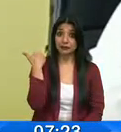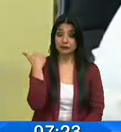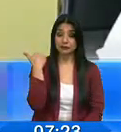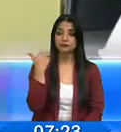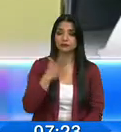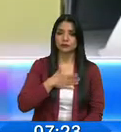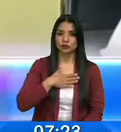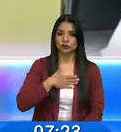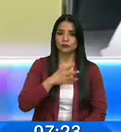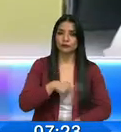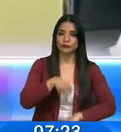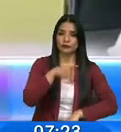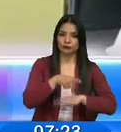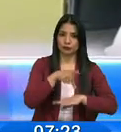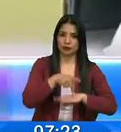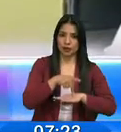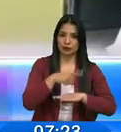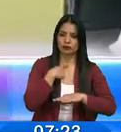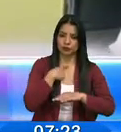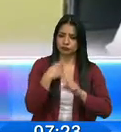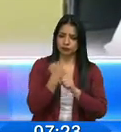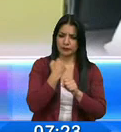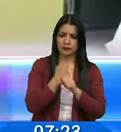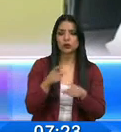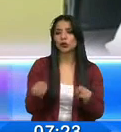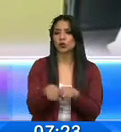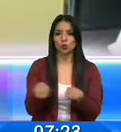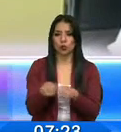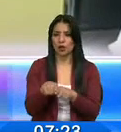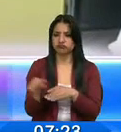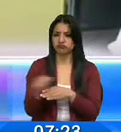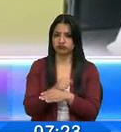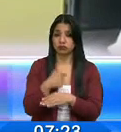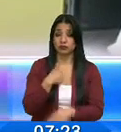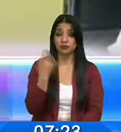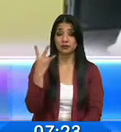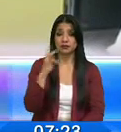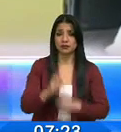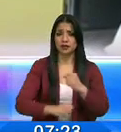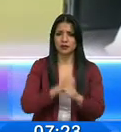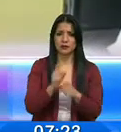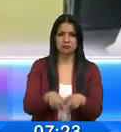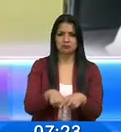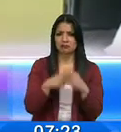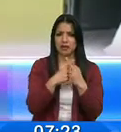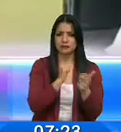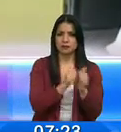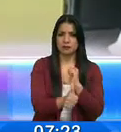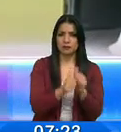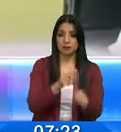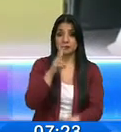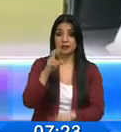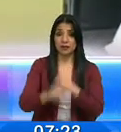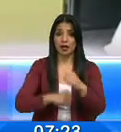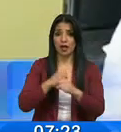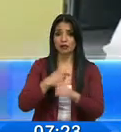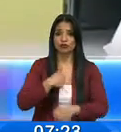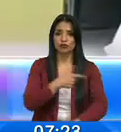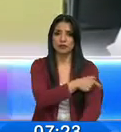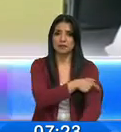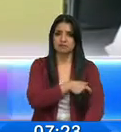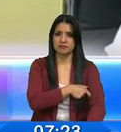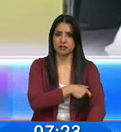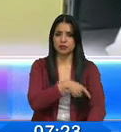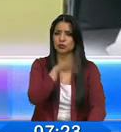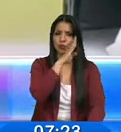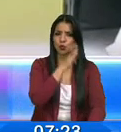profesiones que te acabo de decir, que las viví intensamente. Debuté a los 17 años y todo el mundo lo sabe. A los 20 años fui capitán. Y no dejé